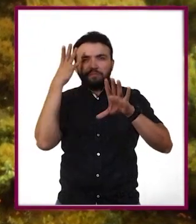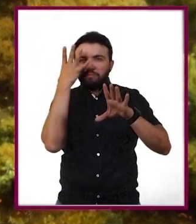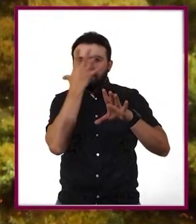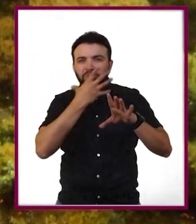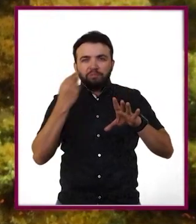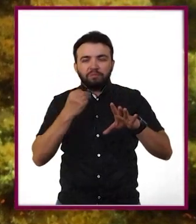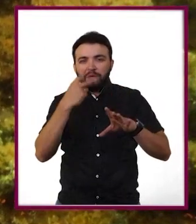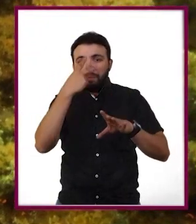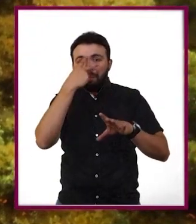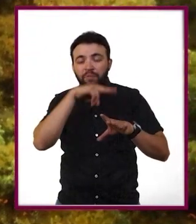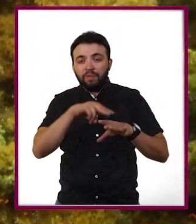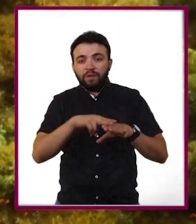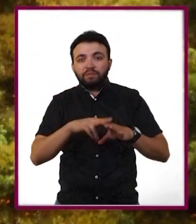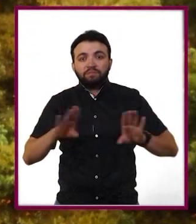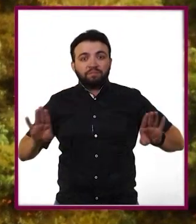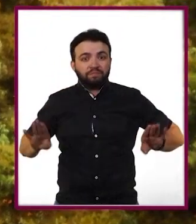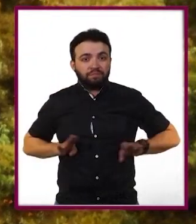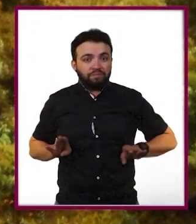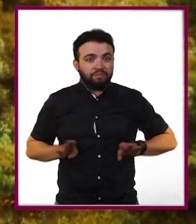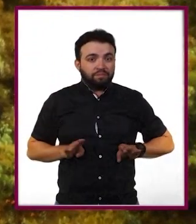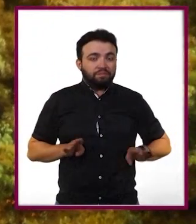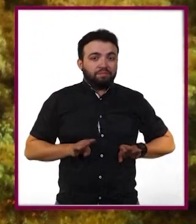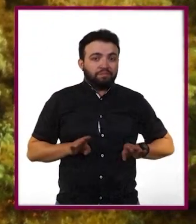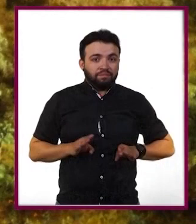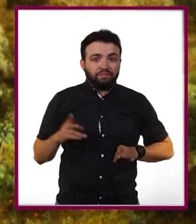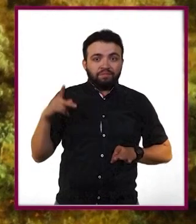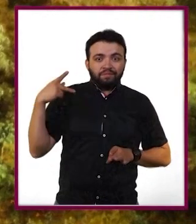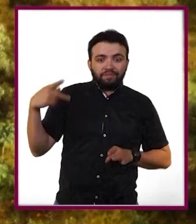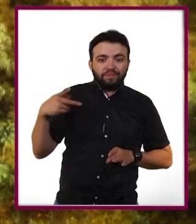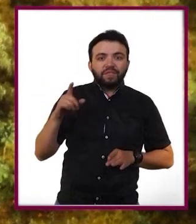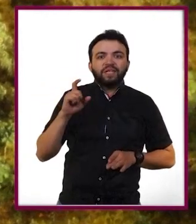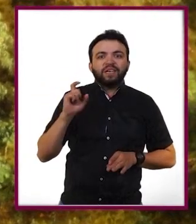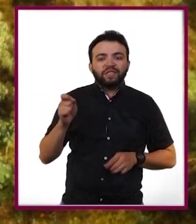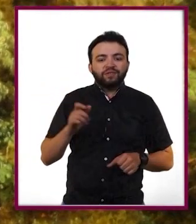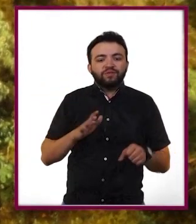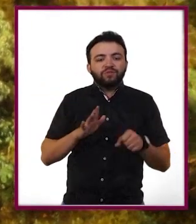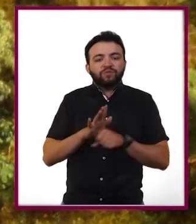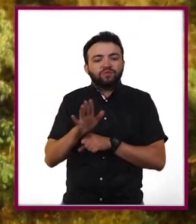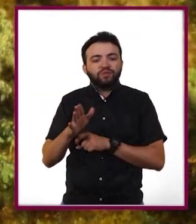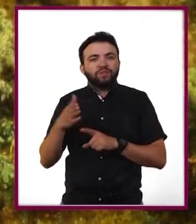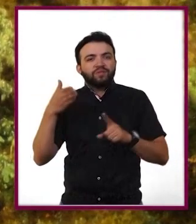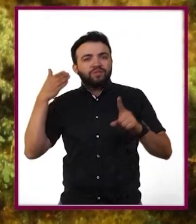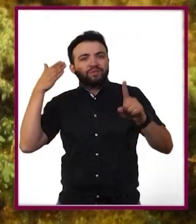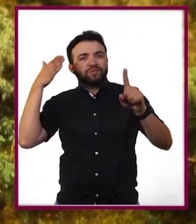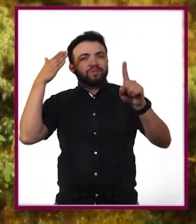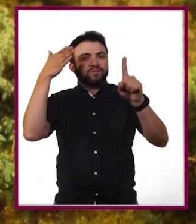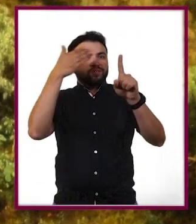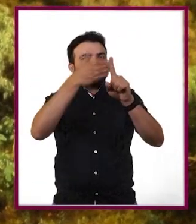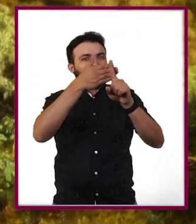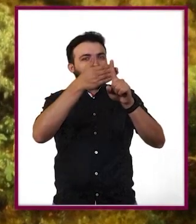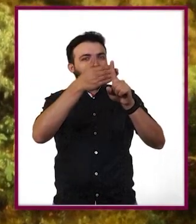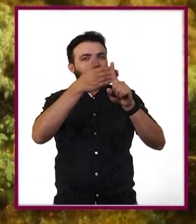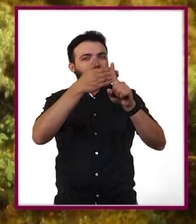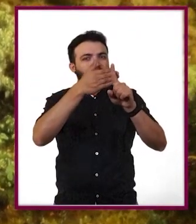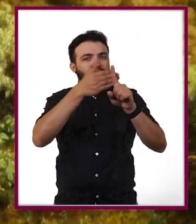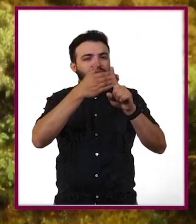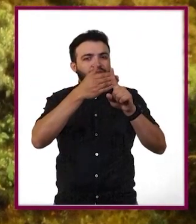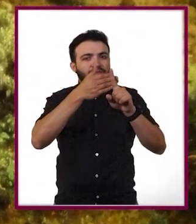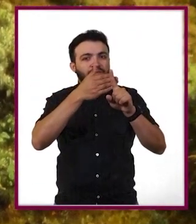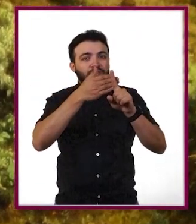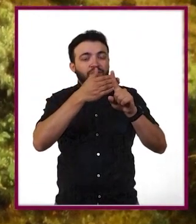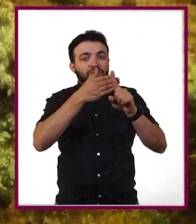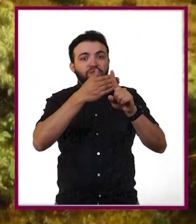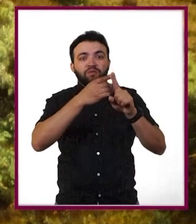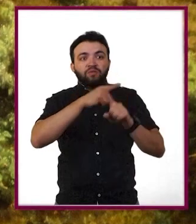pintar realmente la transparencia del Valle de México. Y con una característica muy